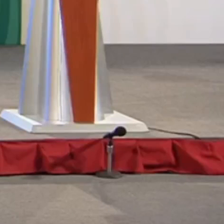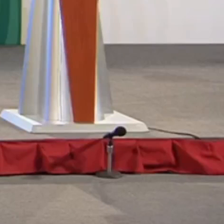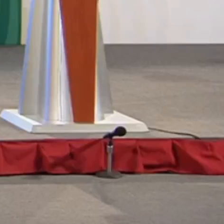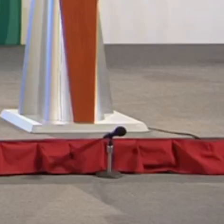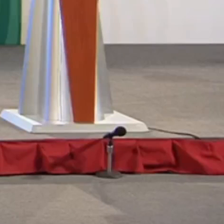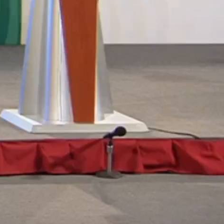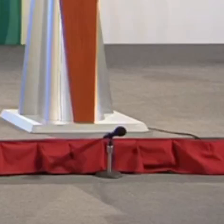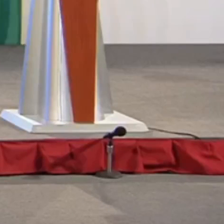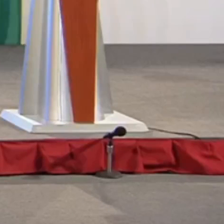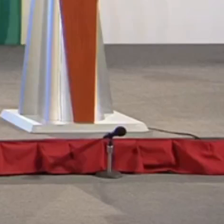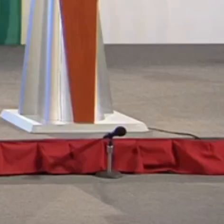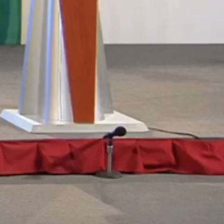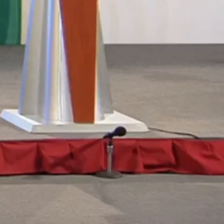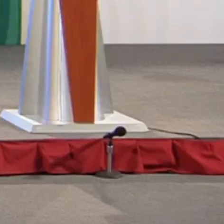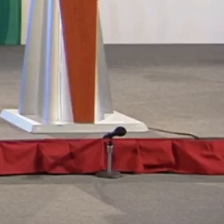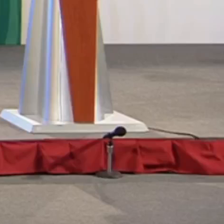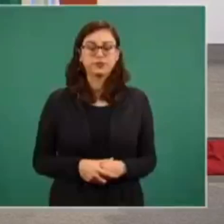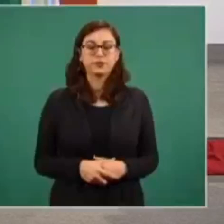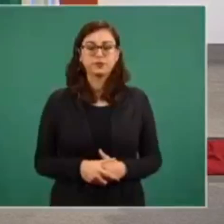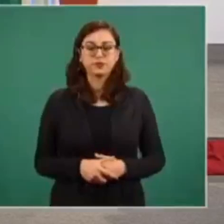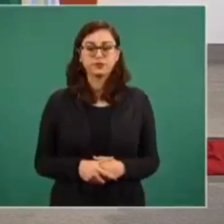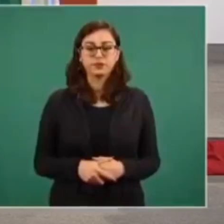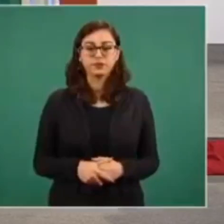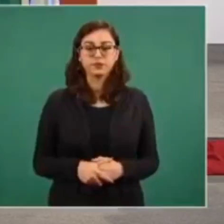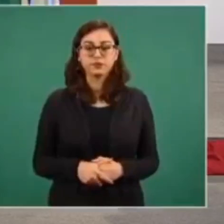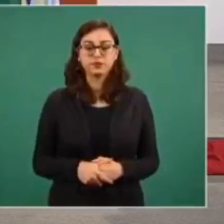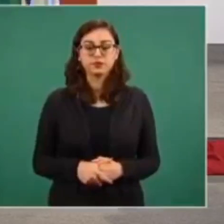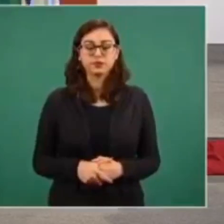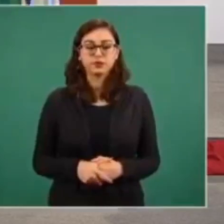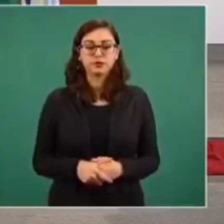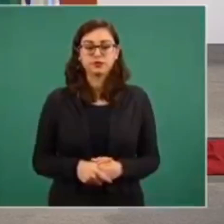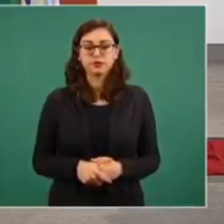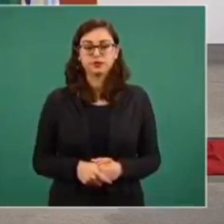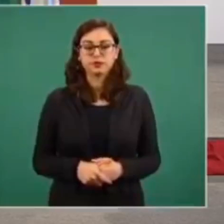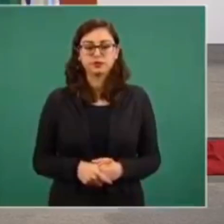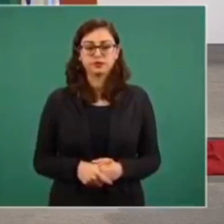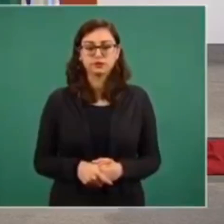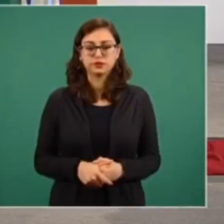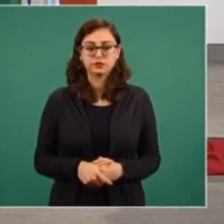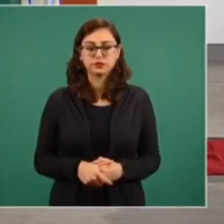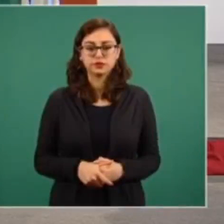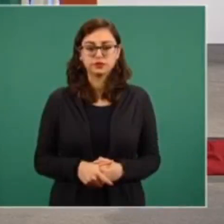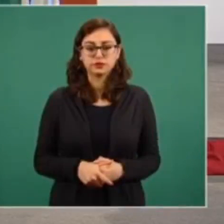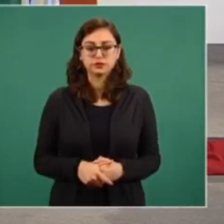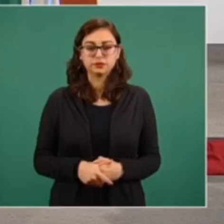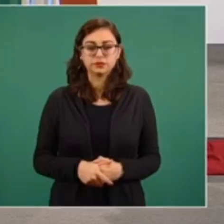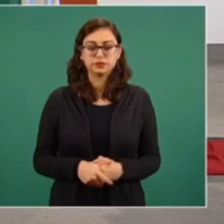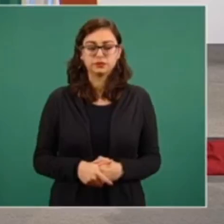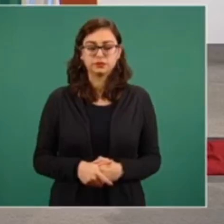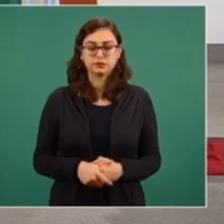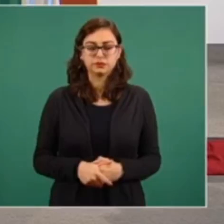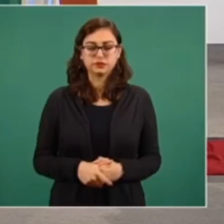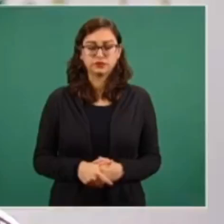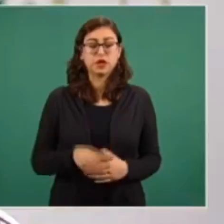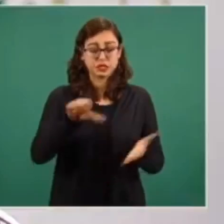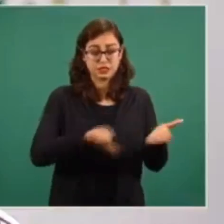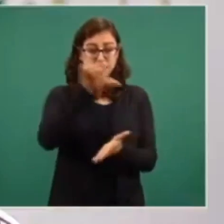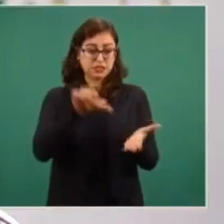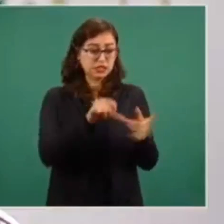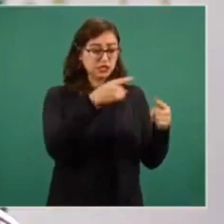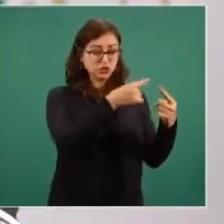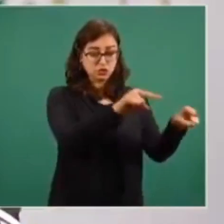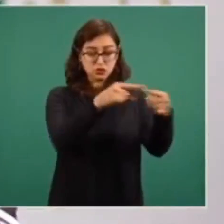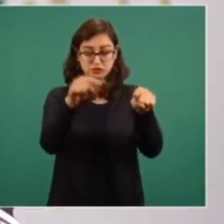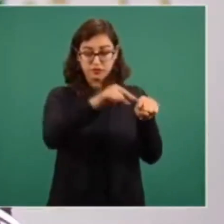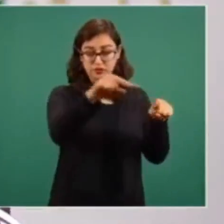maestros. Se han instalado con semáforo amarillo ya varios, me atrevo a decir, decenas de miles de centros